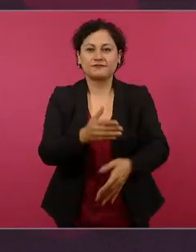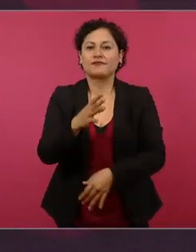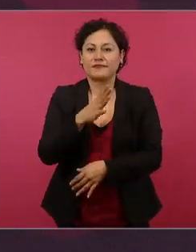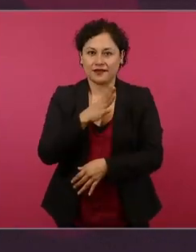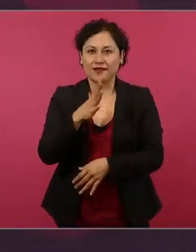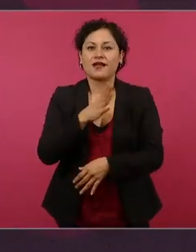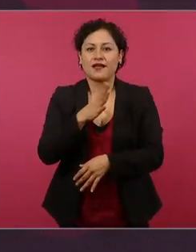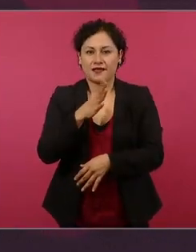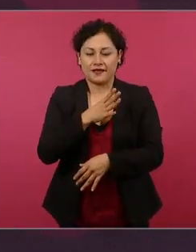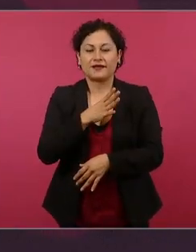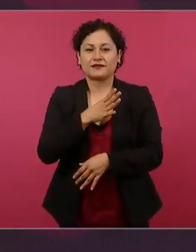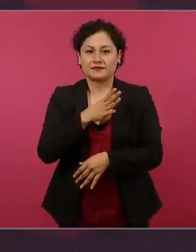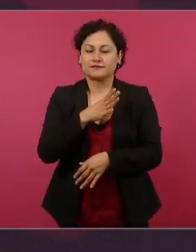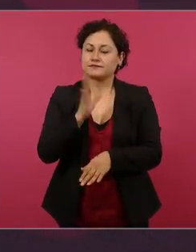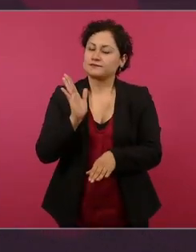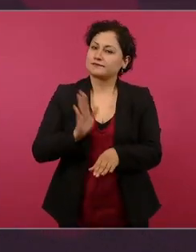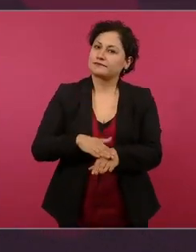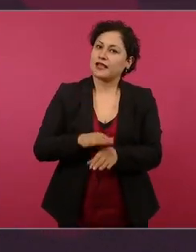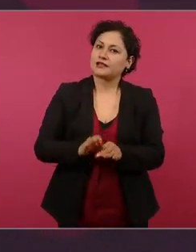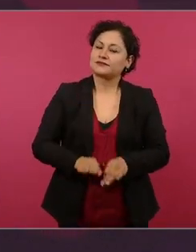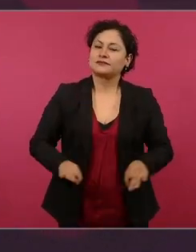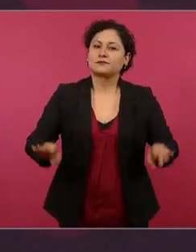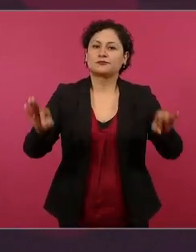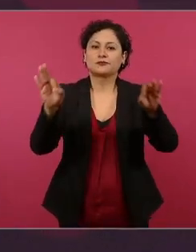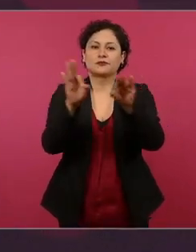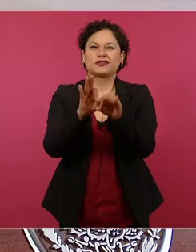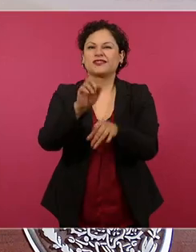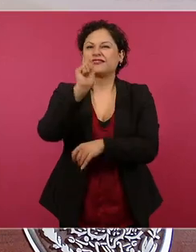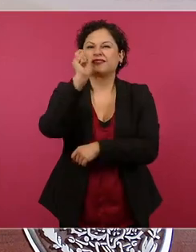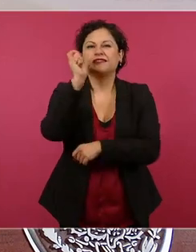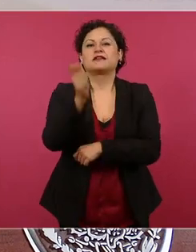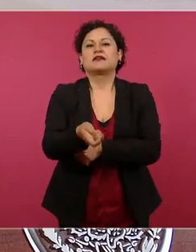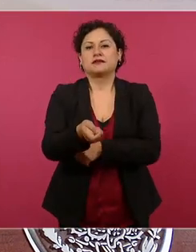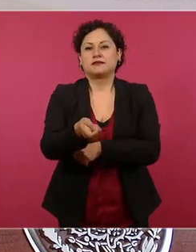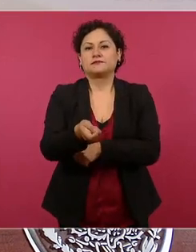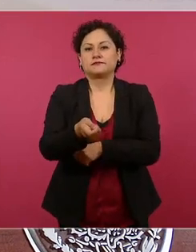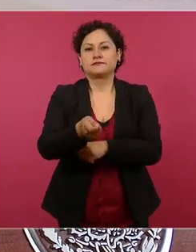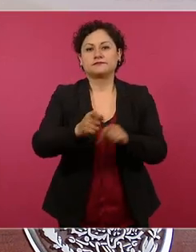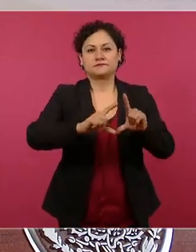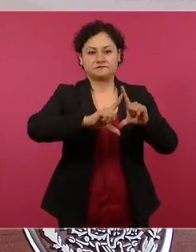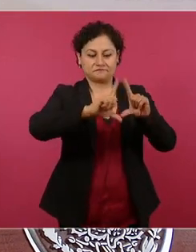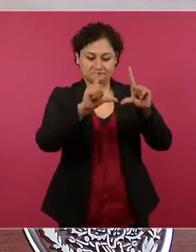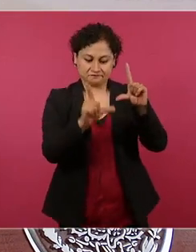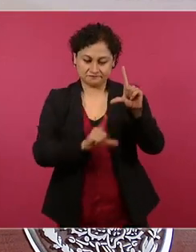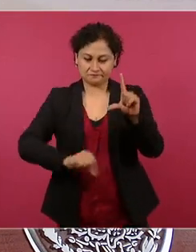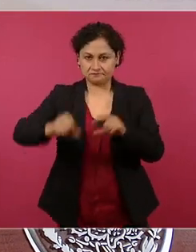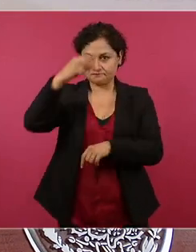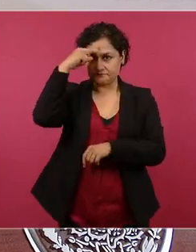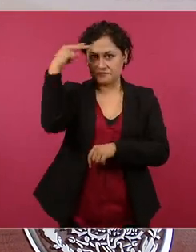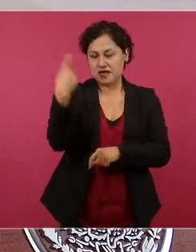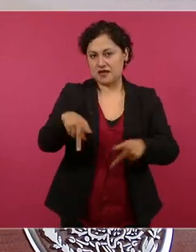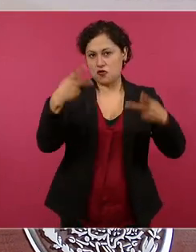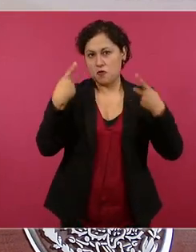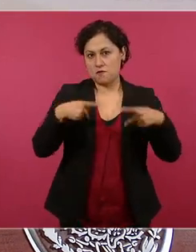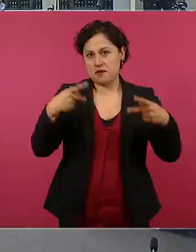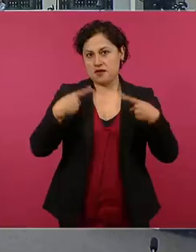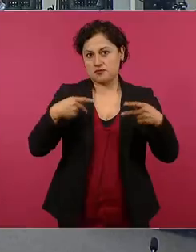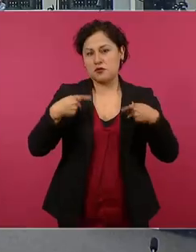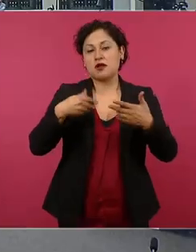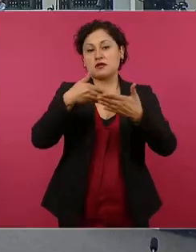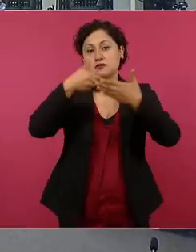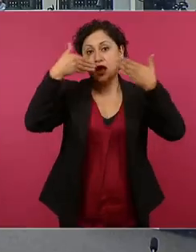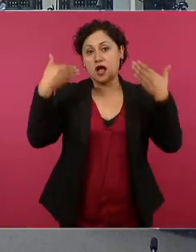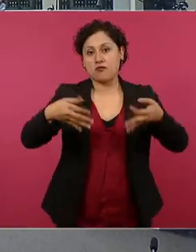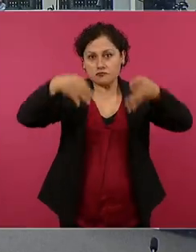darle su sitio, el que siempre ha merecido nuestro pueblo. ¿Es el adiós político